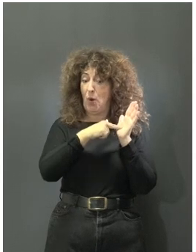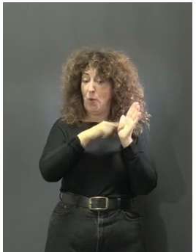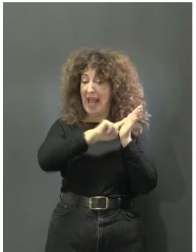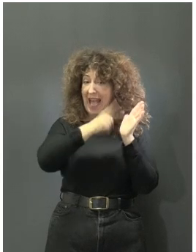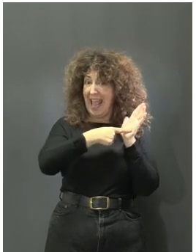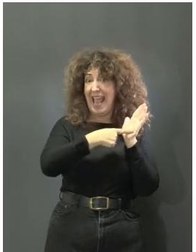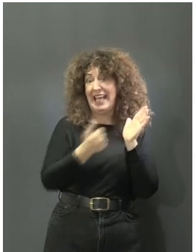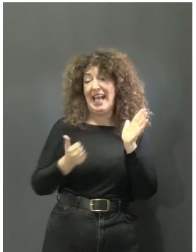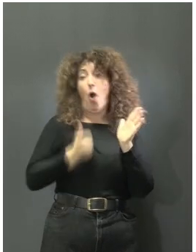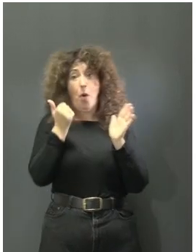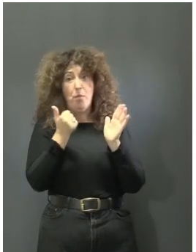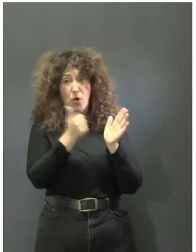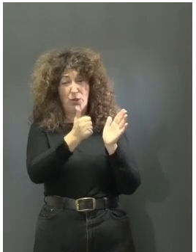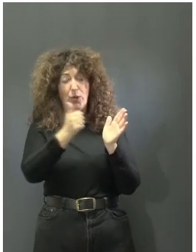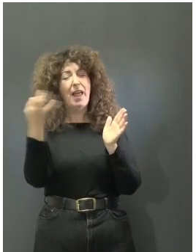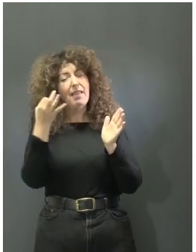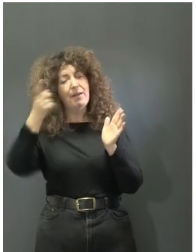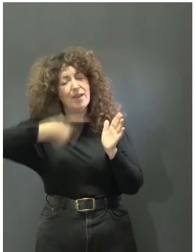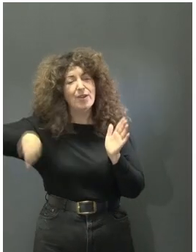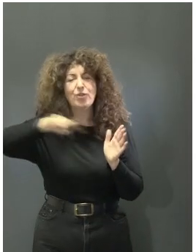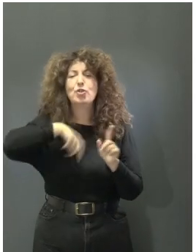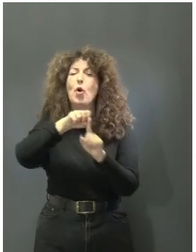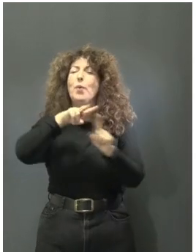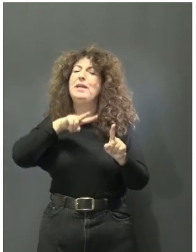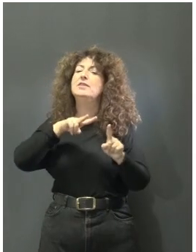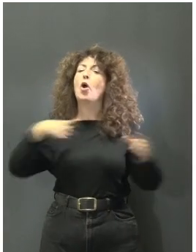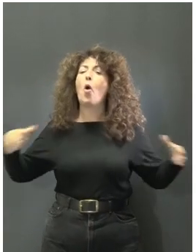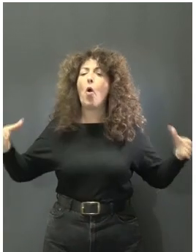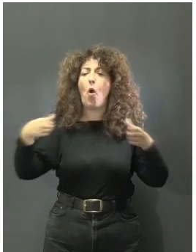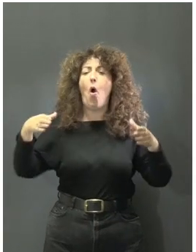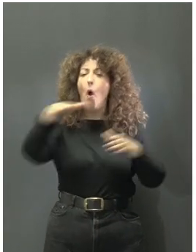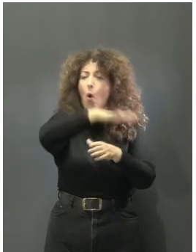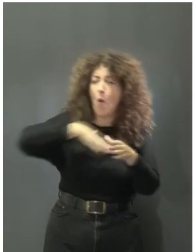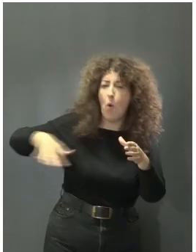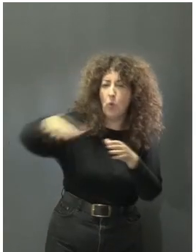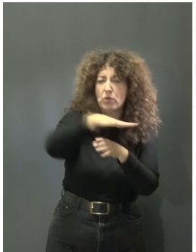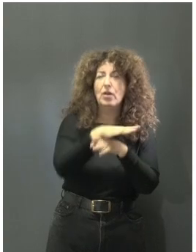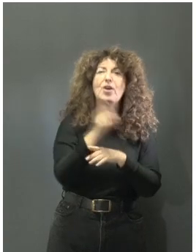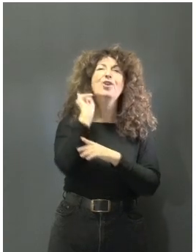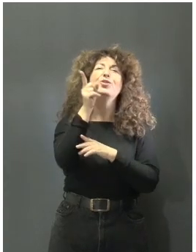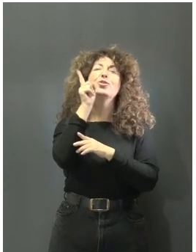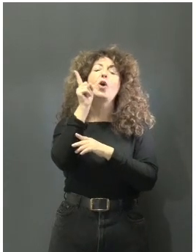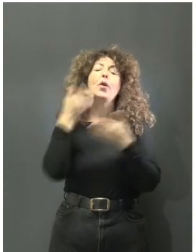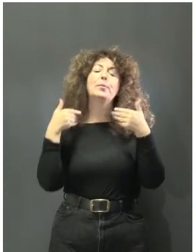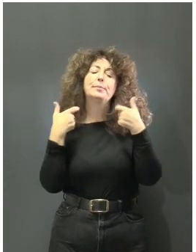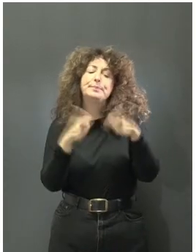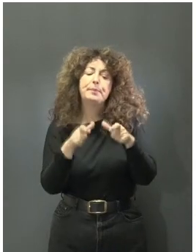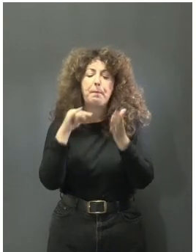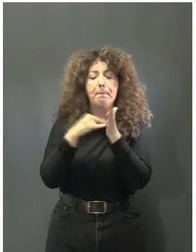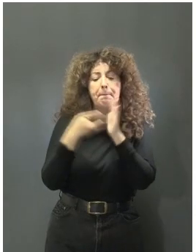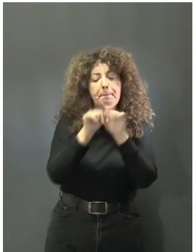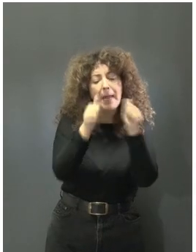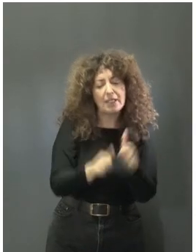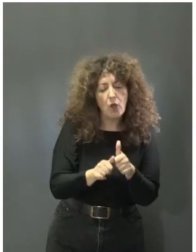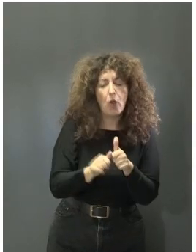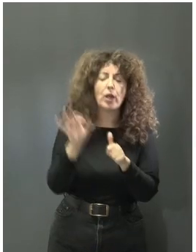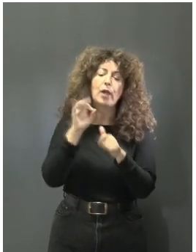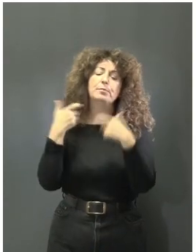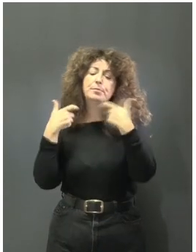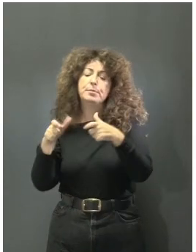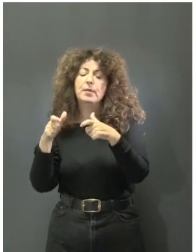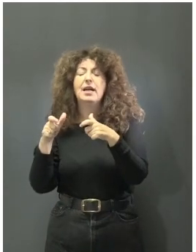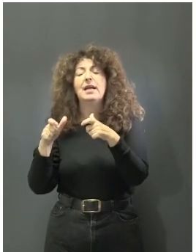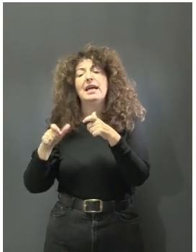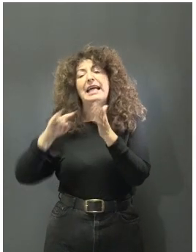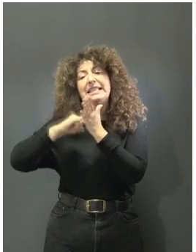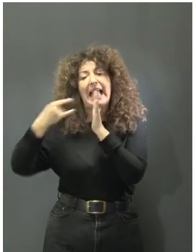creo que tenemos que tener esa visión de conjunto y no limitarnos solo a metodologías o a técnicas o a estrategias concretas,